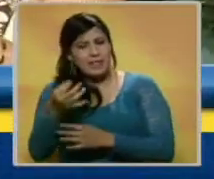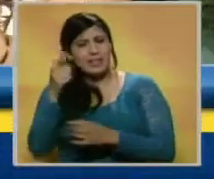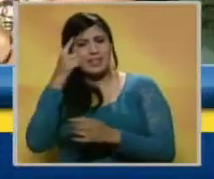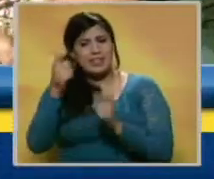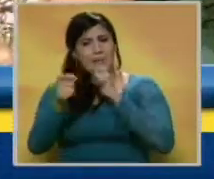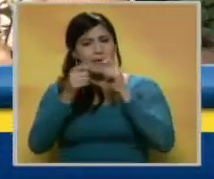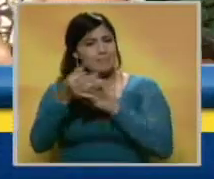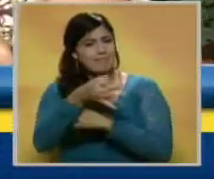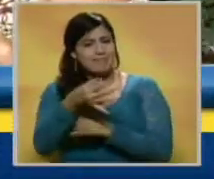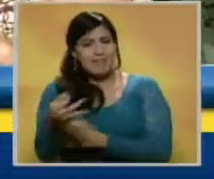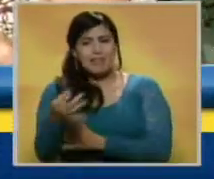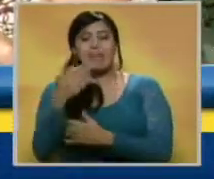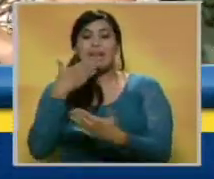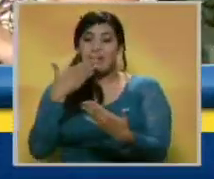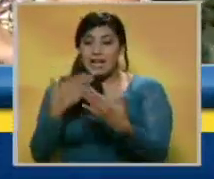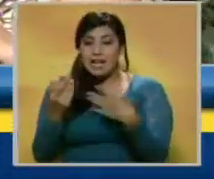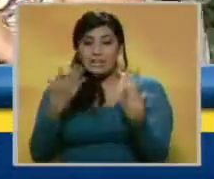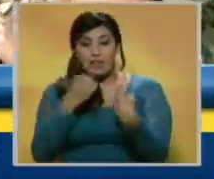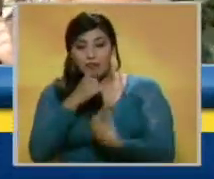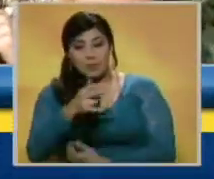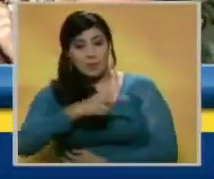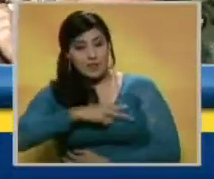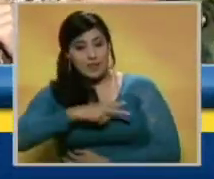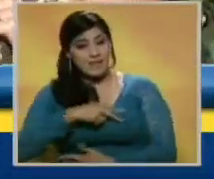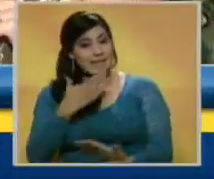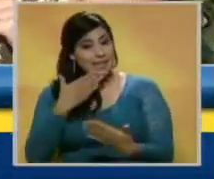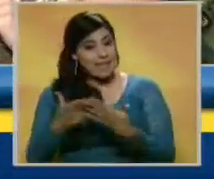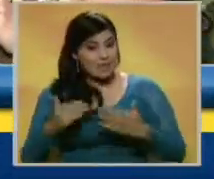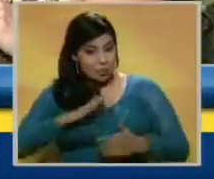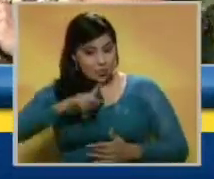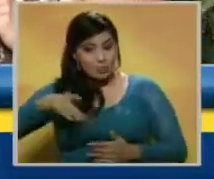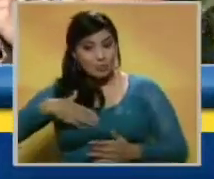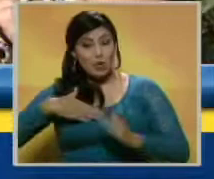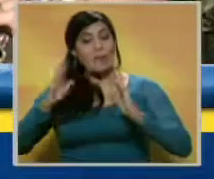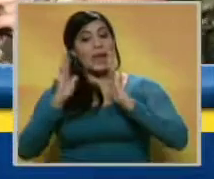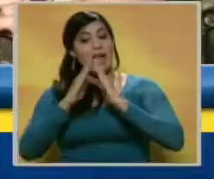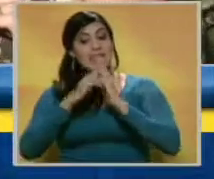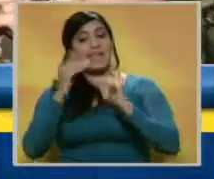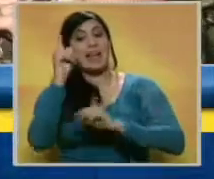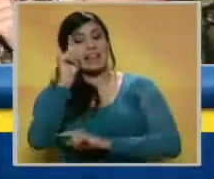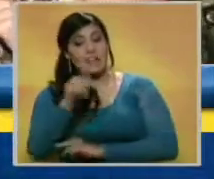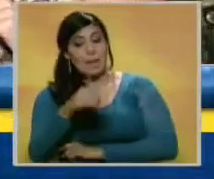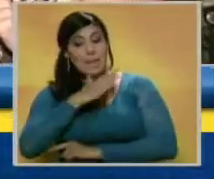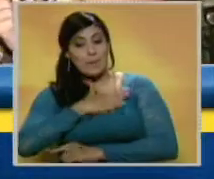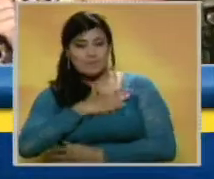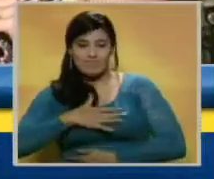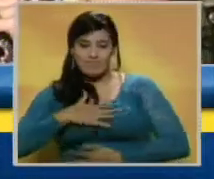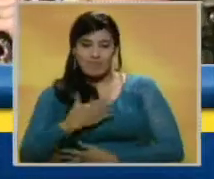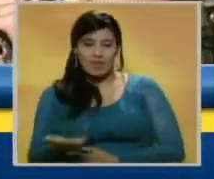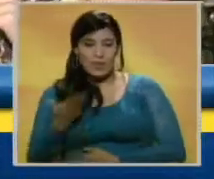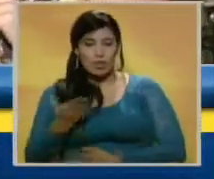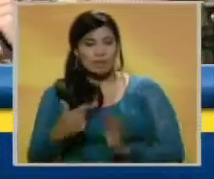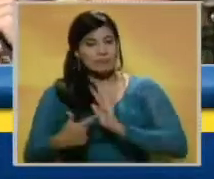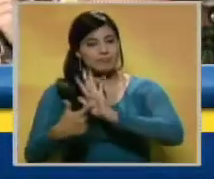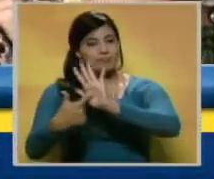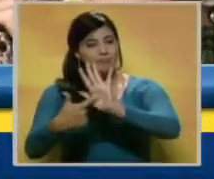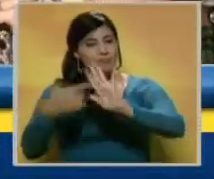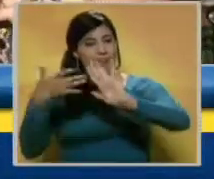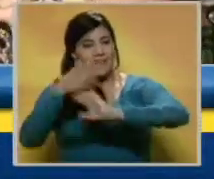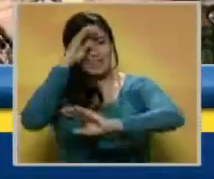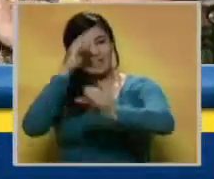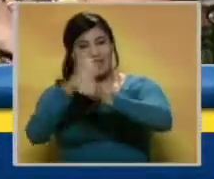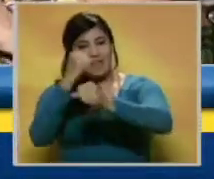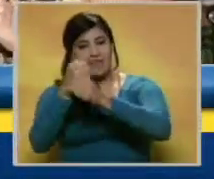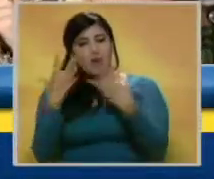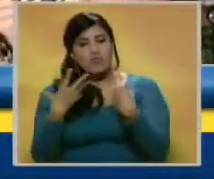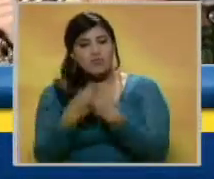Periodista. Como siempre, gracias a Venevisión, nuestra casa, y un agasajo para los periodistas, porque es importante resaltar la labor que